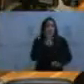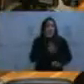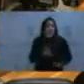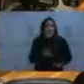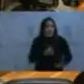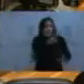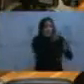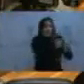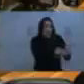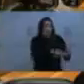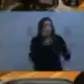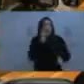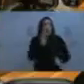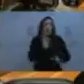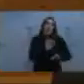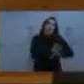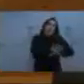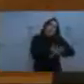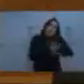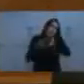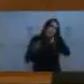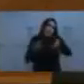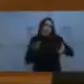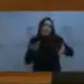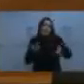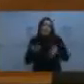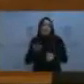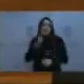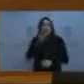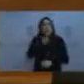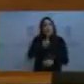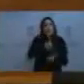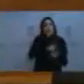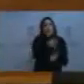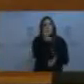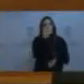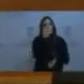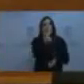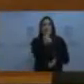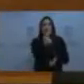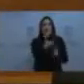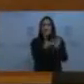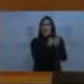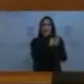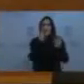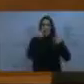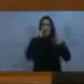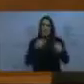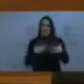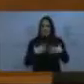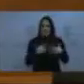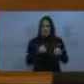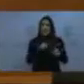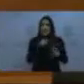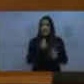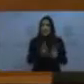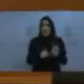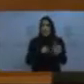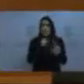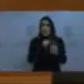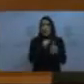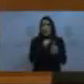mintió usted, o el Gobierno, cuando anunció, por ejemplo, un decreto de garantías sanitarias que vendría a solucionar el problema de la sensación